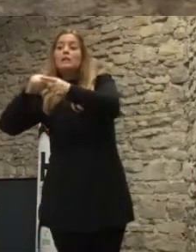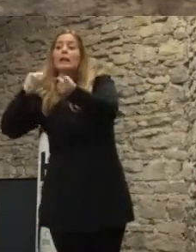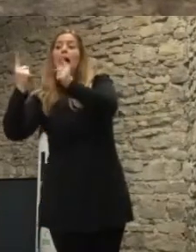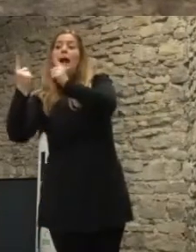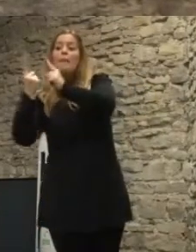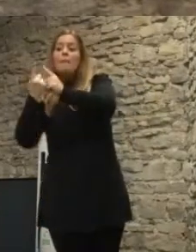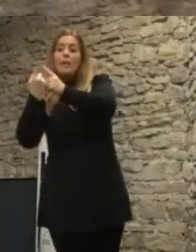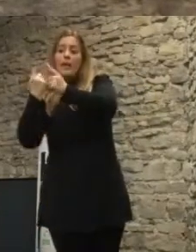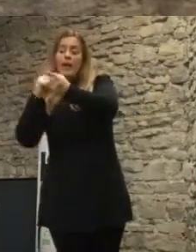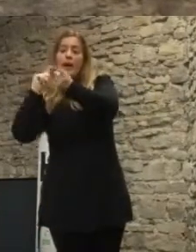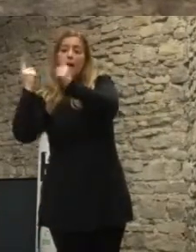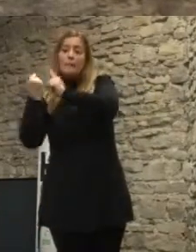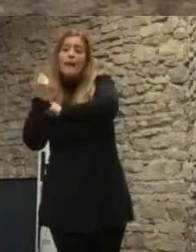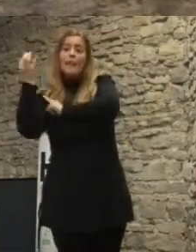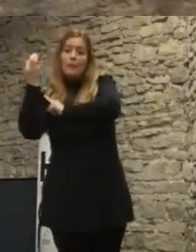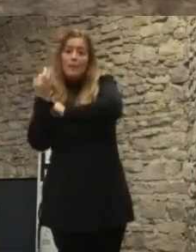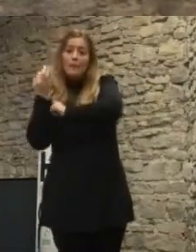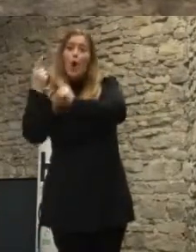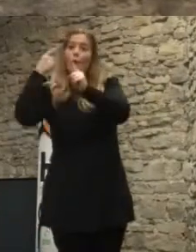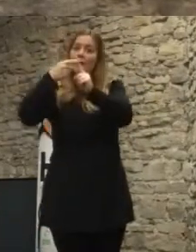importante permanezca.